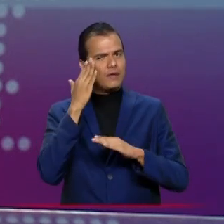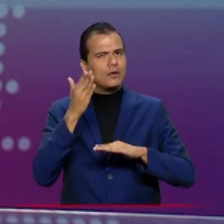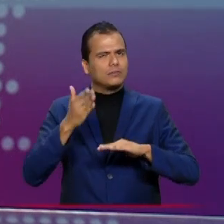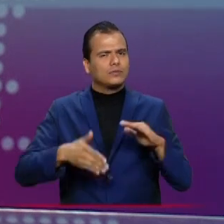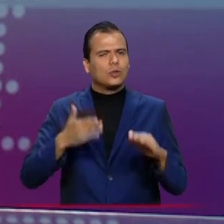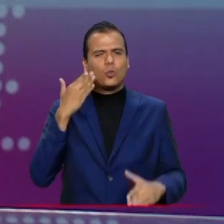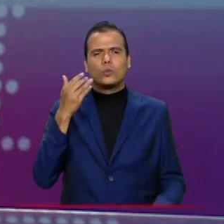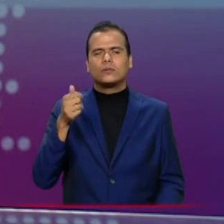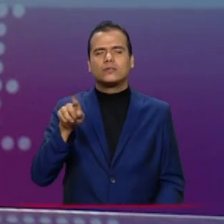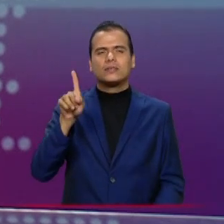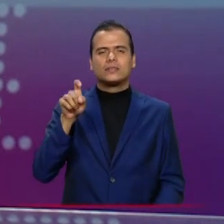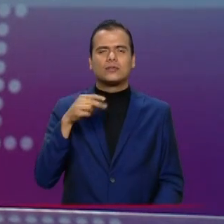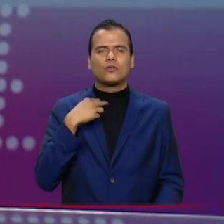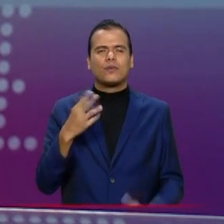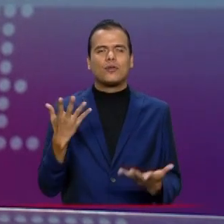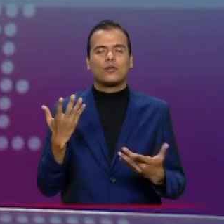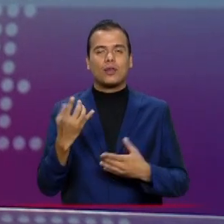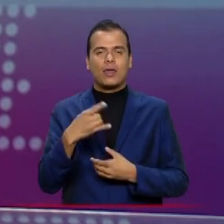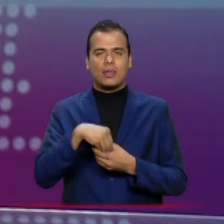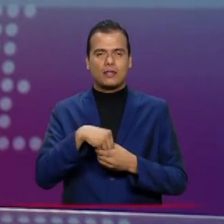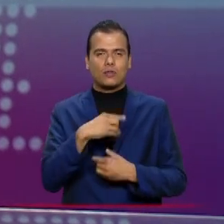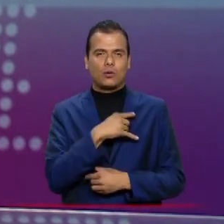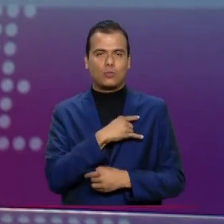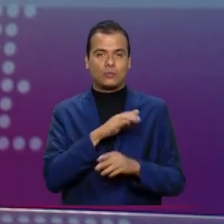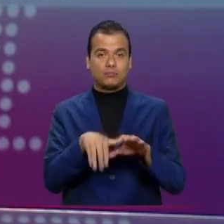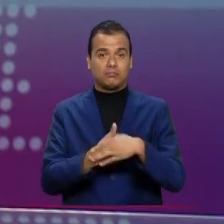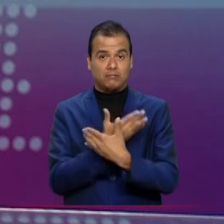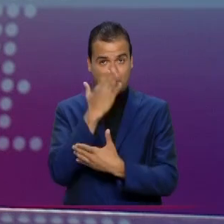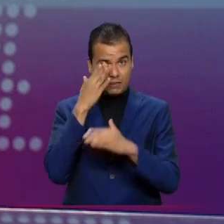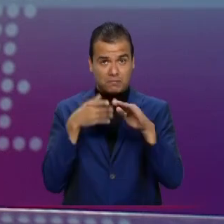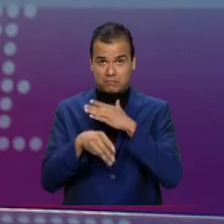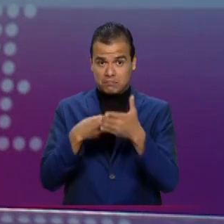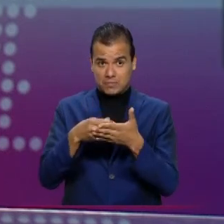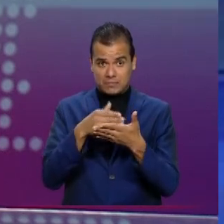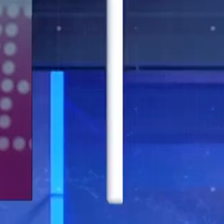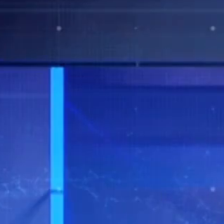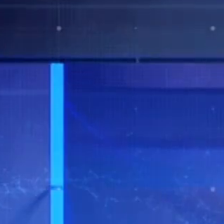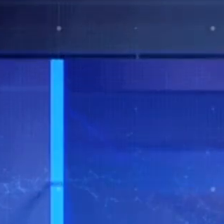de noviembre en la Universidad Santiago de Cali con entrada libre.